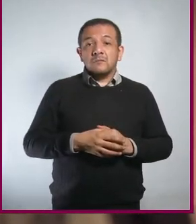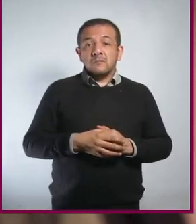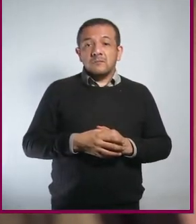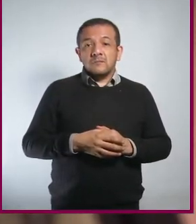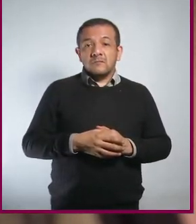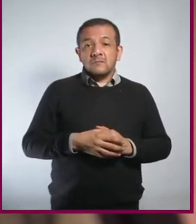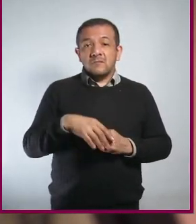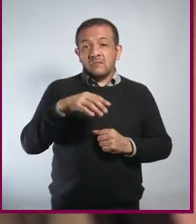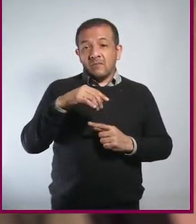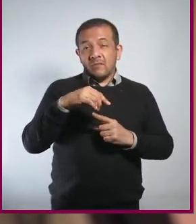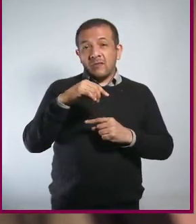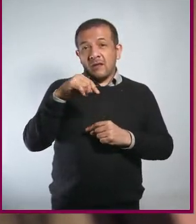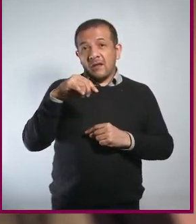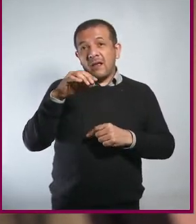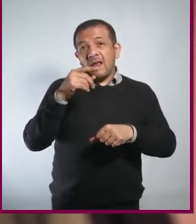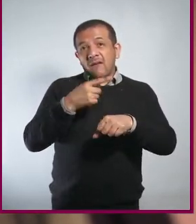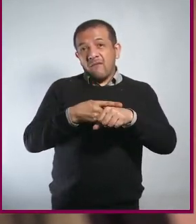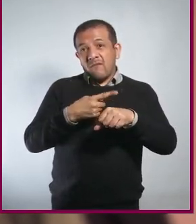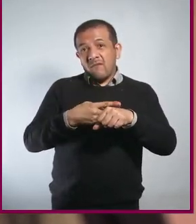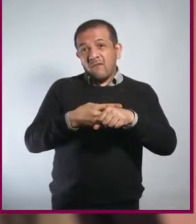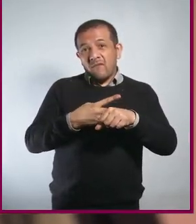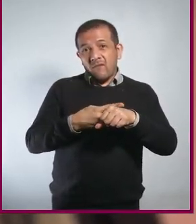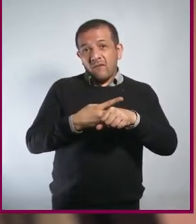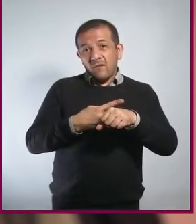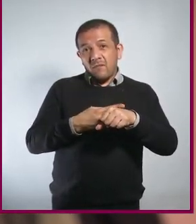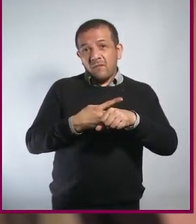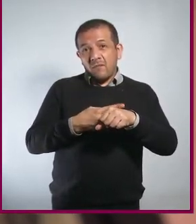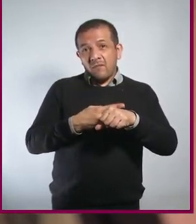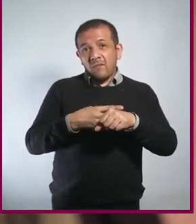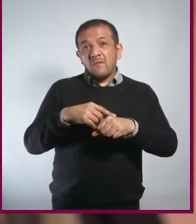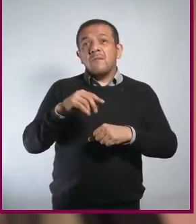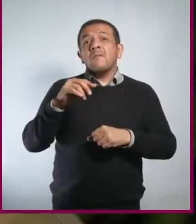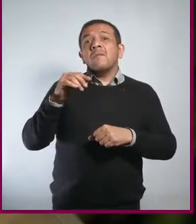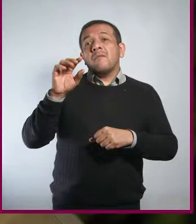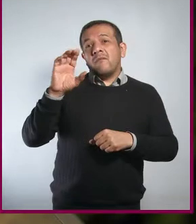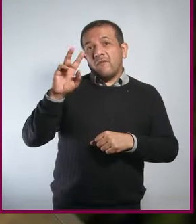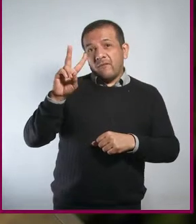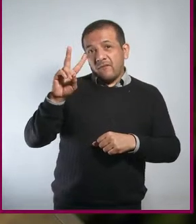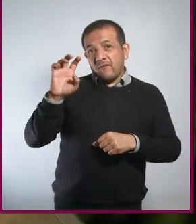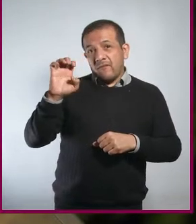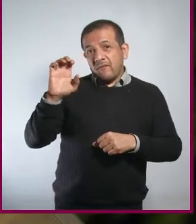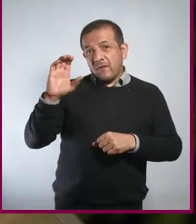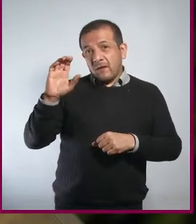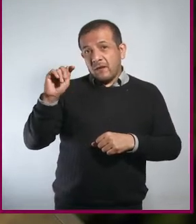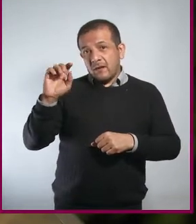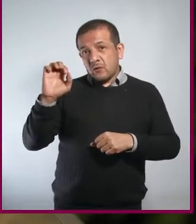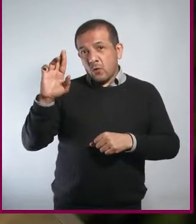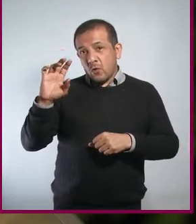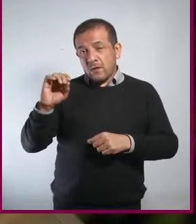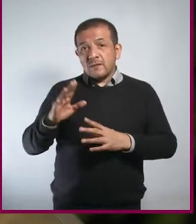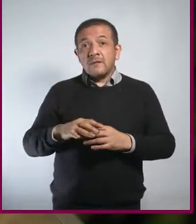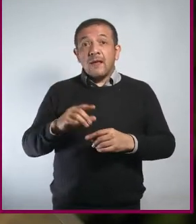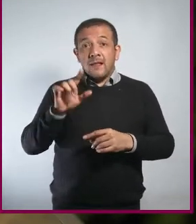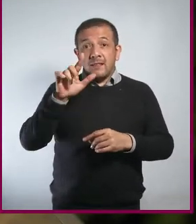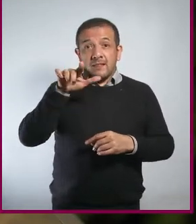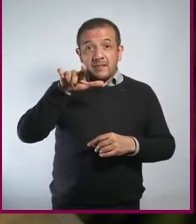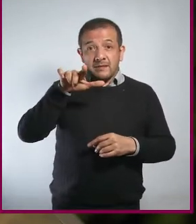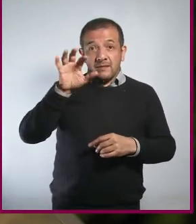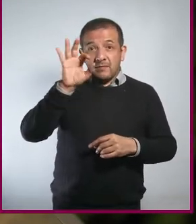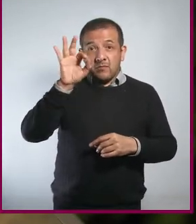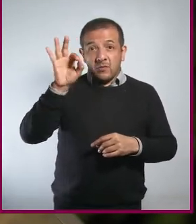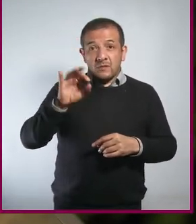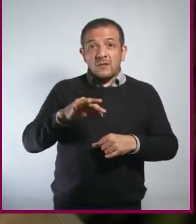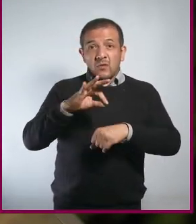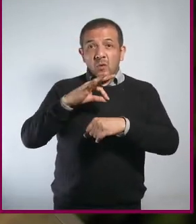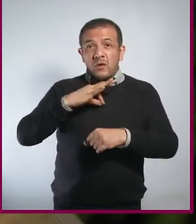se les conoce como enfermedades causadas por vectores. El 17% de las enfermedades infecciosas